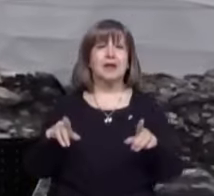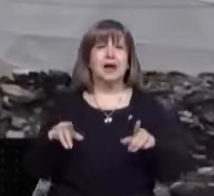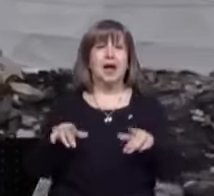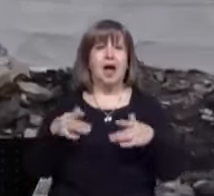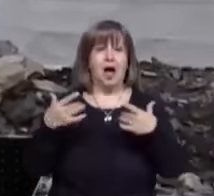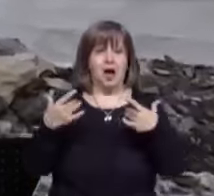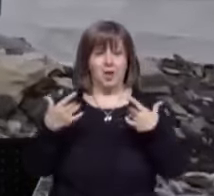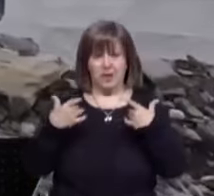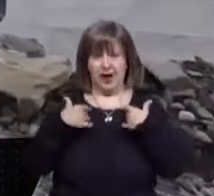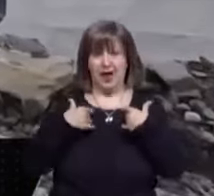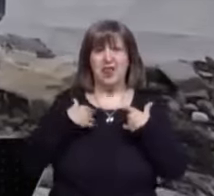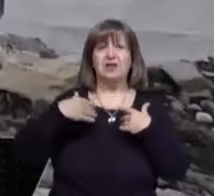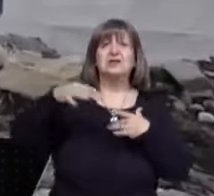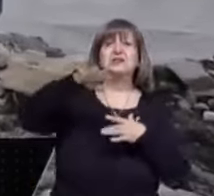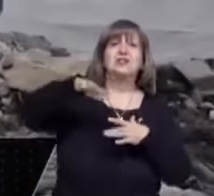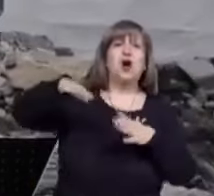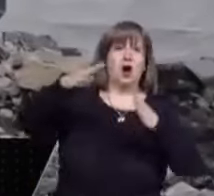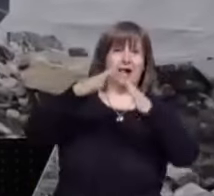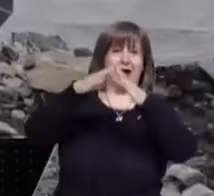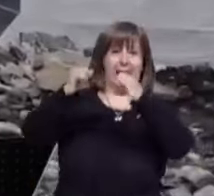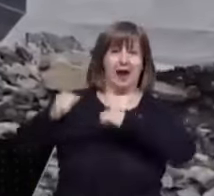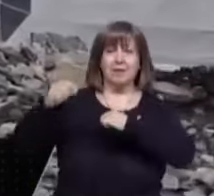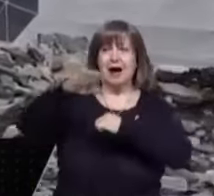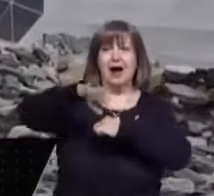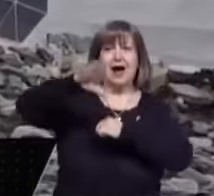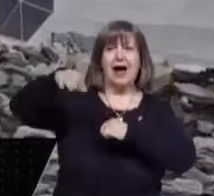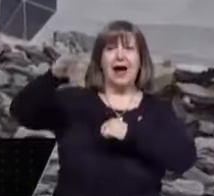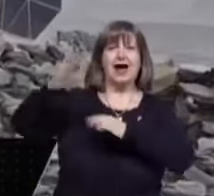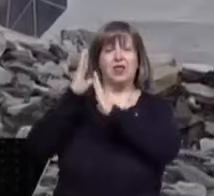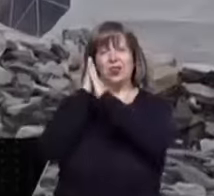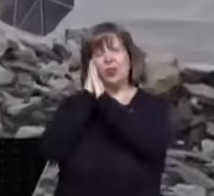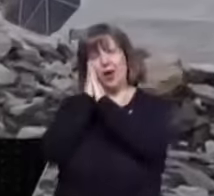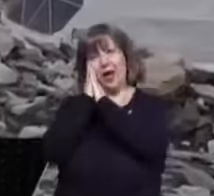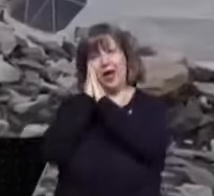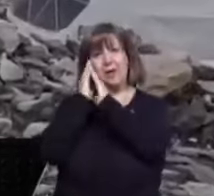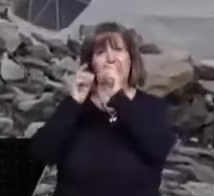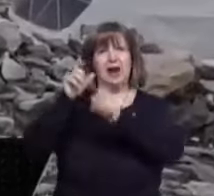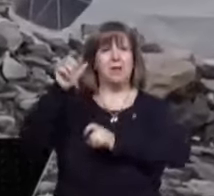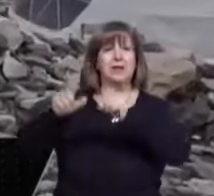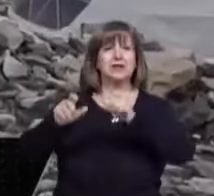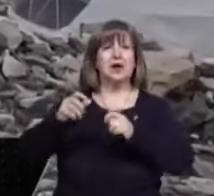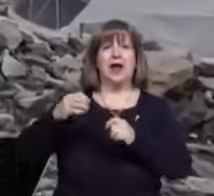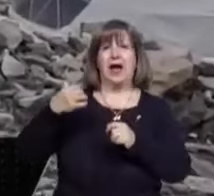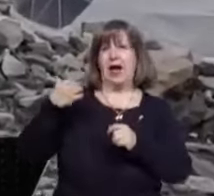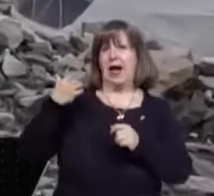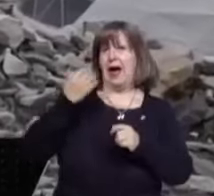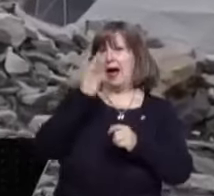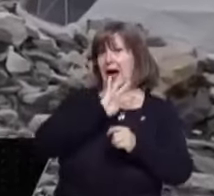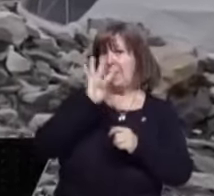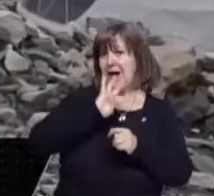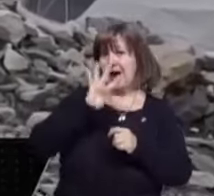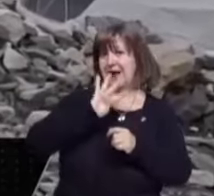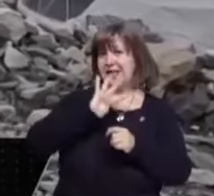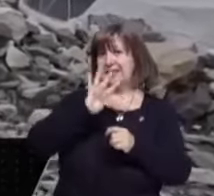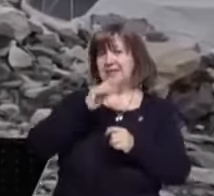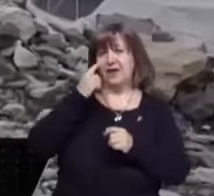Bueno, todas aquellas son las carpas que donde duermen los clientes, y todas las carpas amarillitas son donde viven los